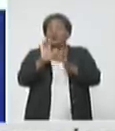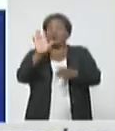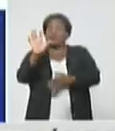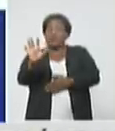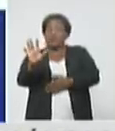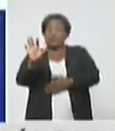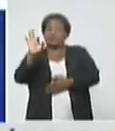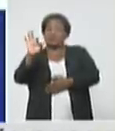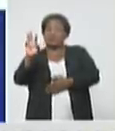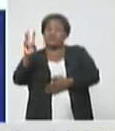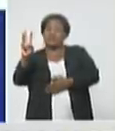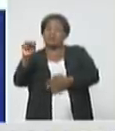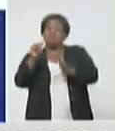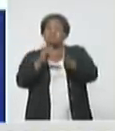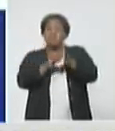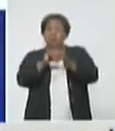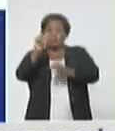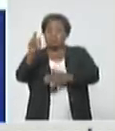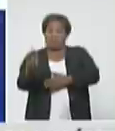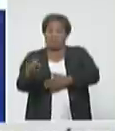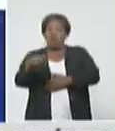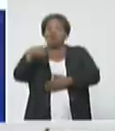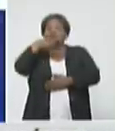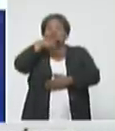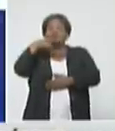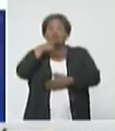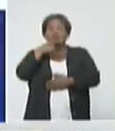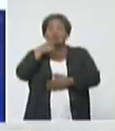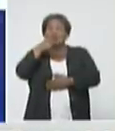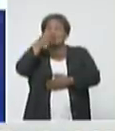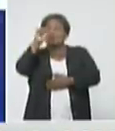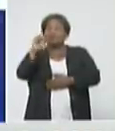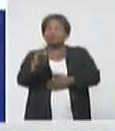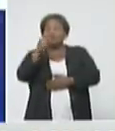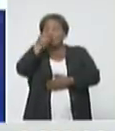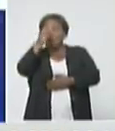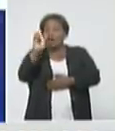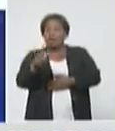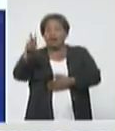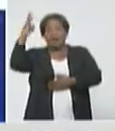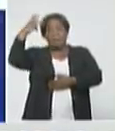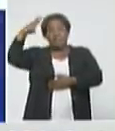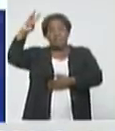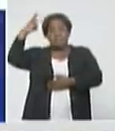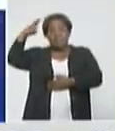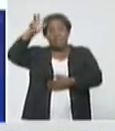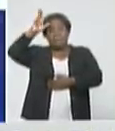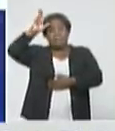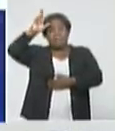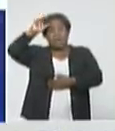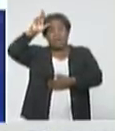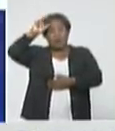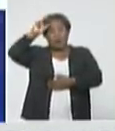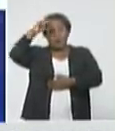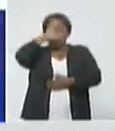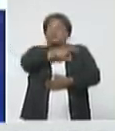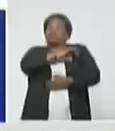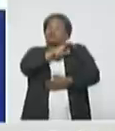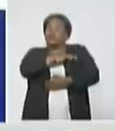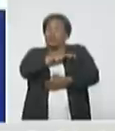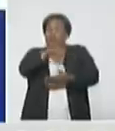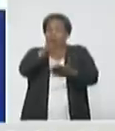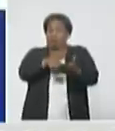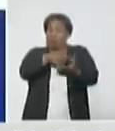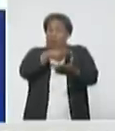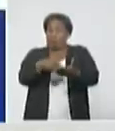1.583.000 casos, Rusia, Sudáfrica, México, Perú, Chile, Reino Unido, y en